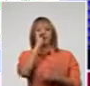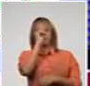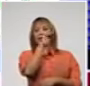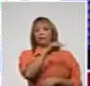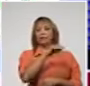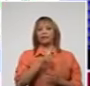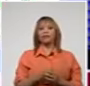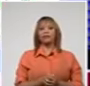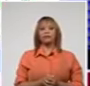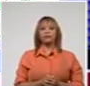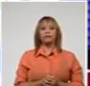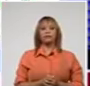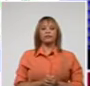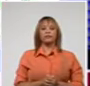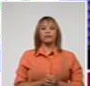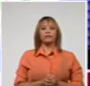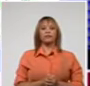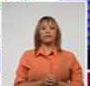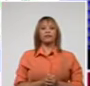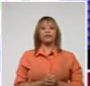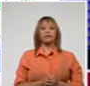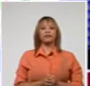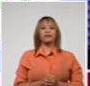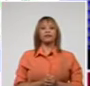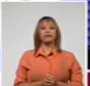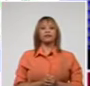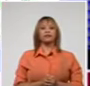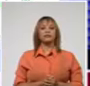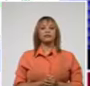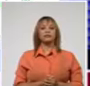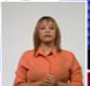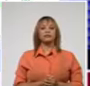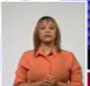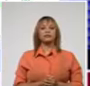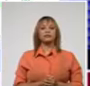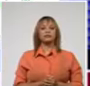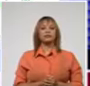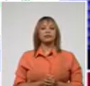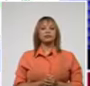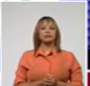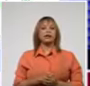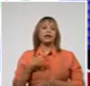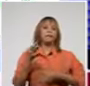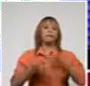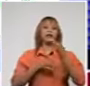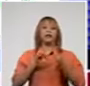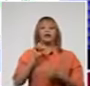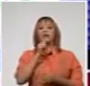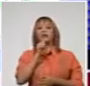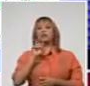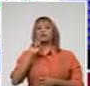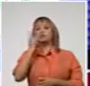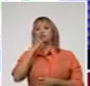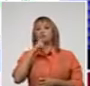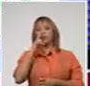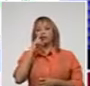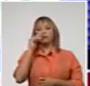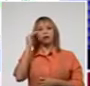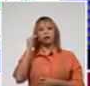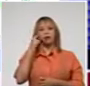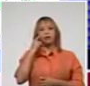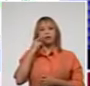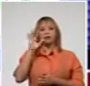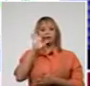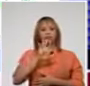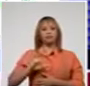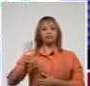en nuestras salas de hospitalización, pues decía el doctor Francisco Durán, y lo vamos a revisar en gráfica, los pacientes que tenemos